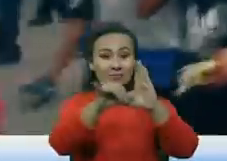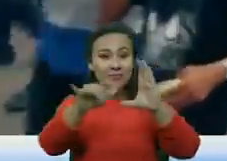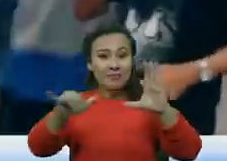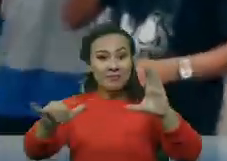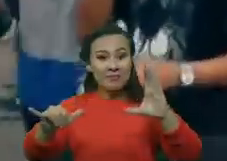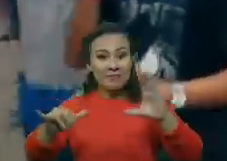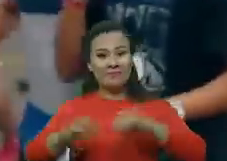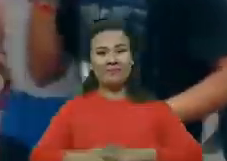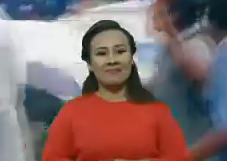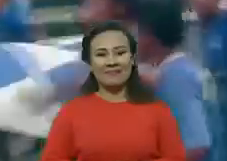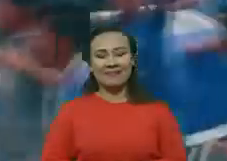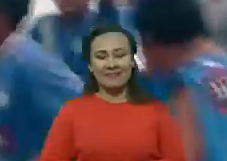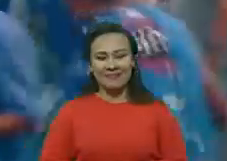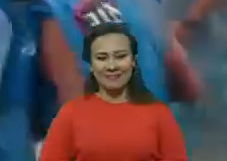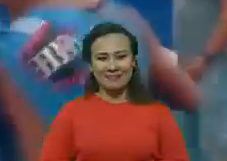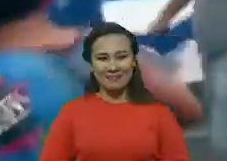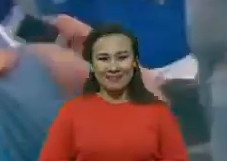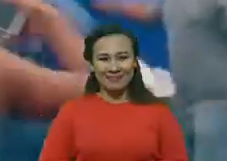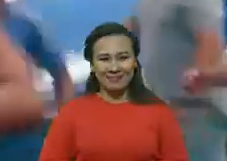informó Darwin Villao.